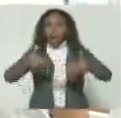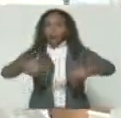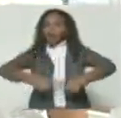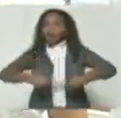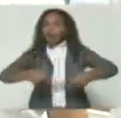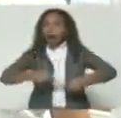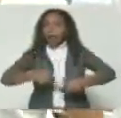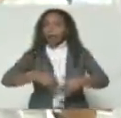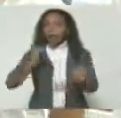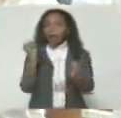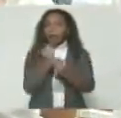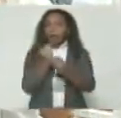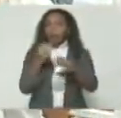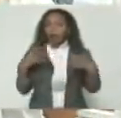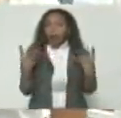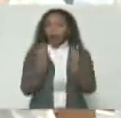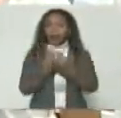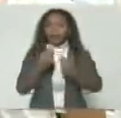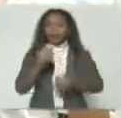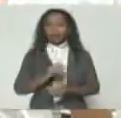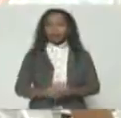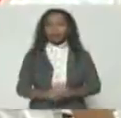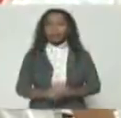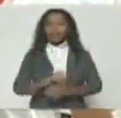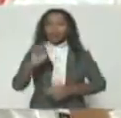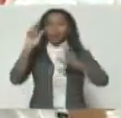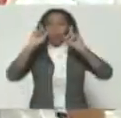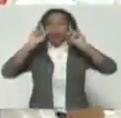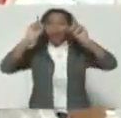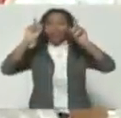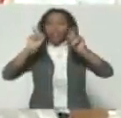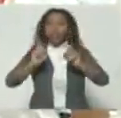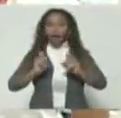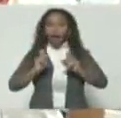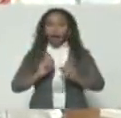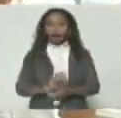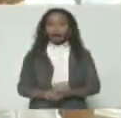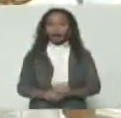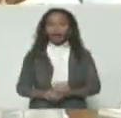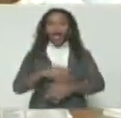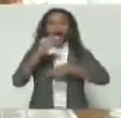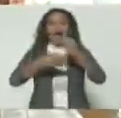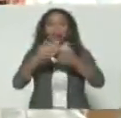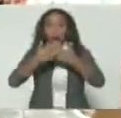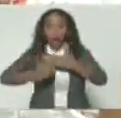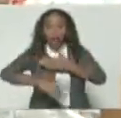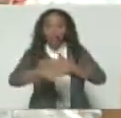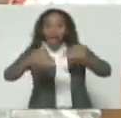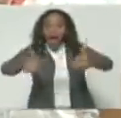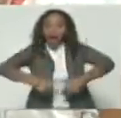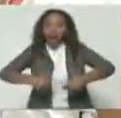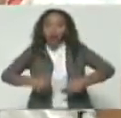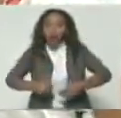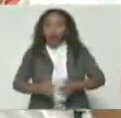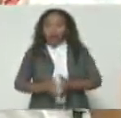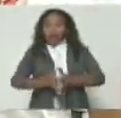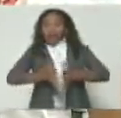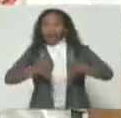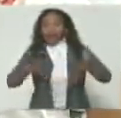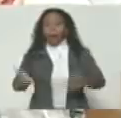sus trabajadores, trabajadoras, con sus profesionales, lleva adelante un gran esfuerzo de gran